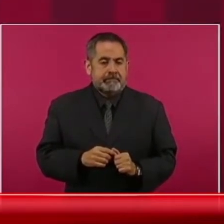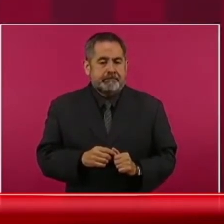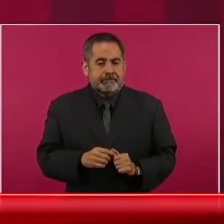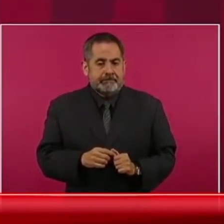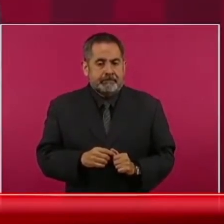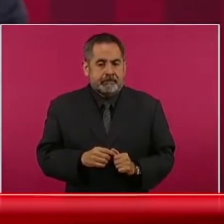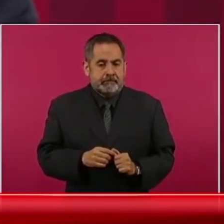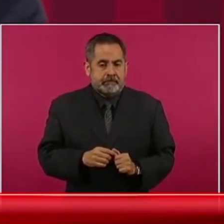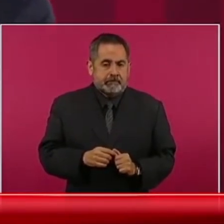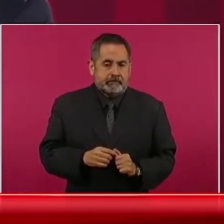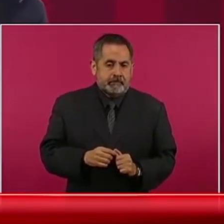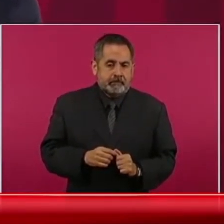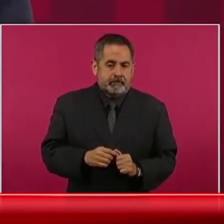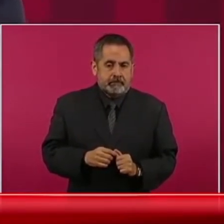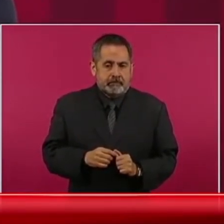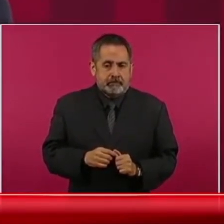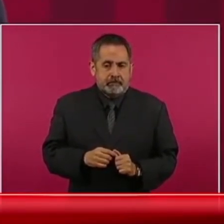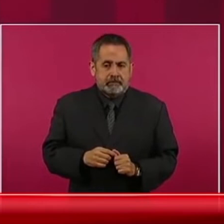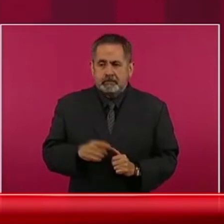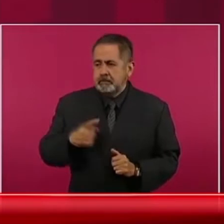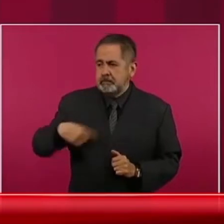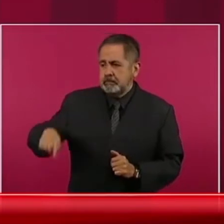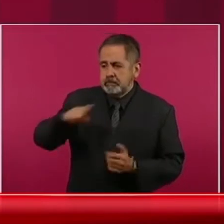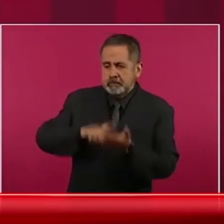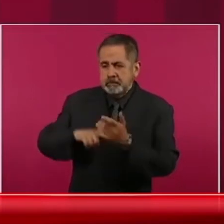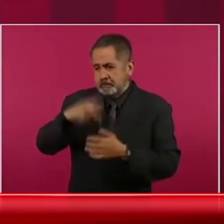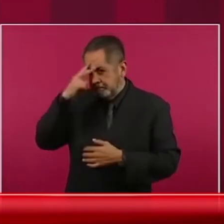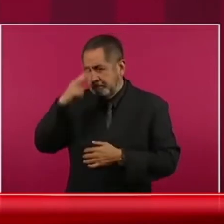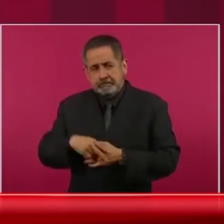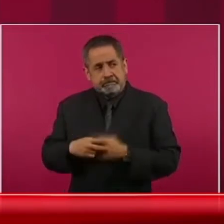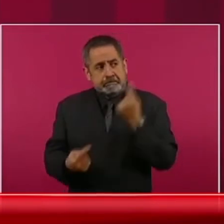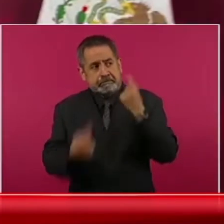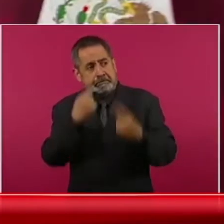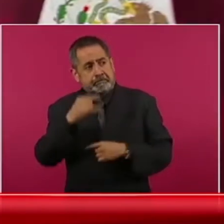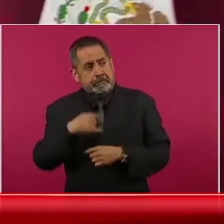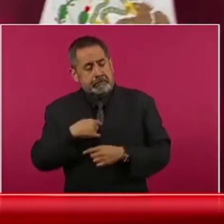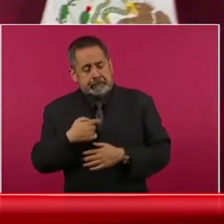se ofenda a los mexicanos,